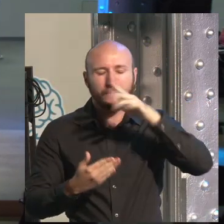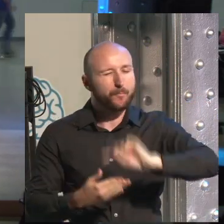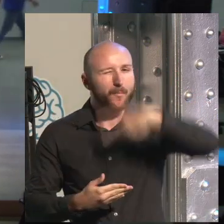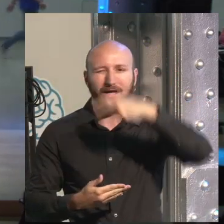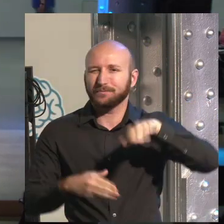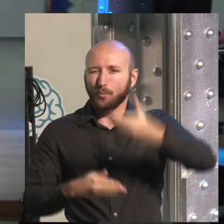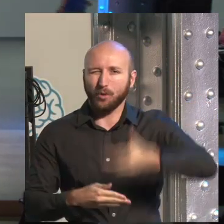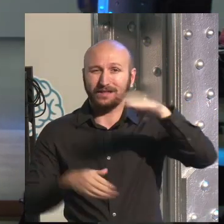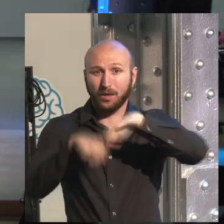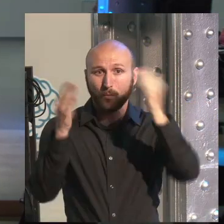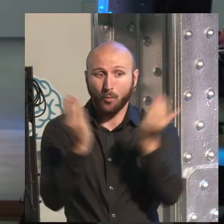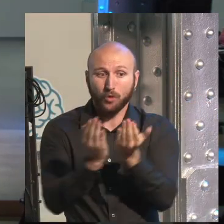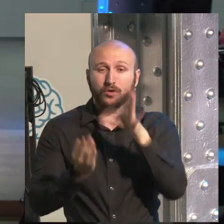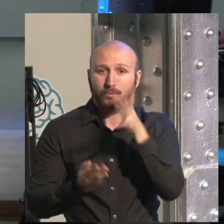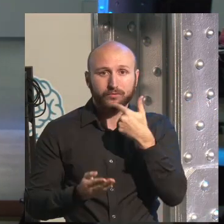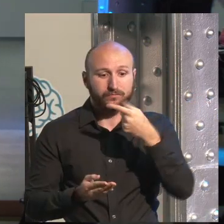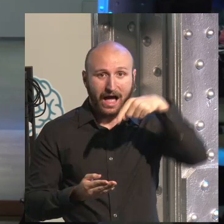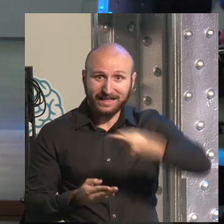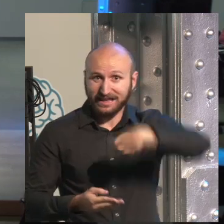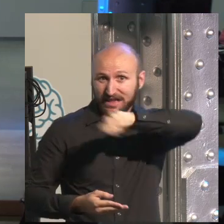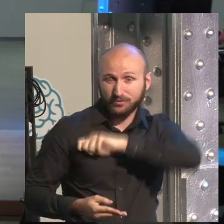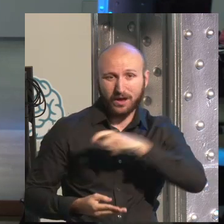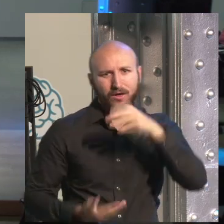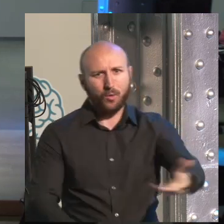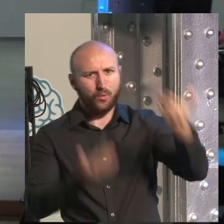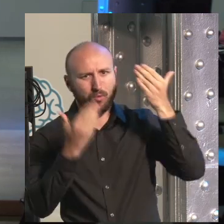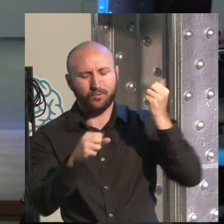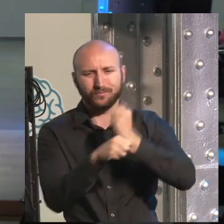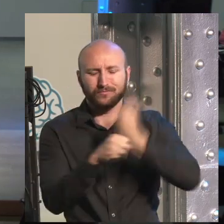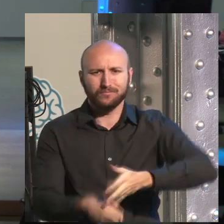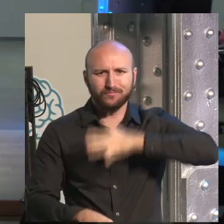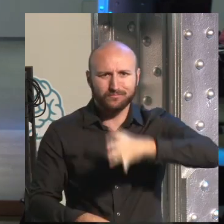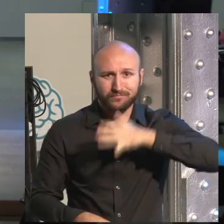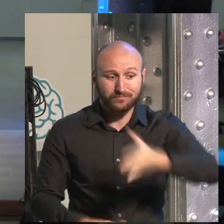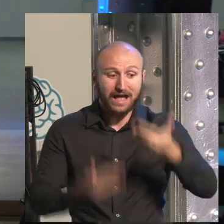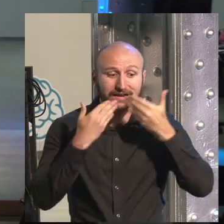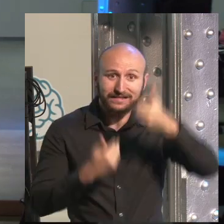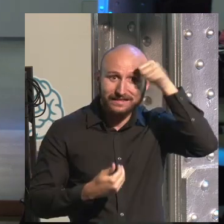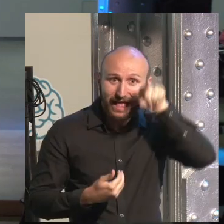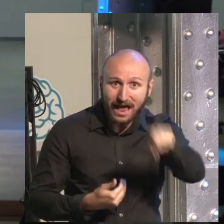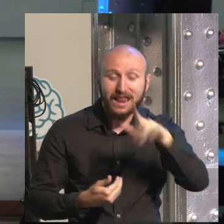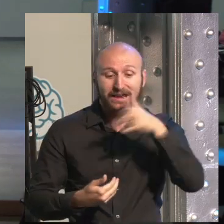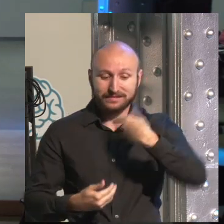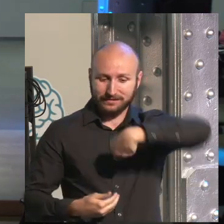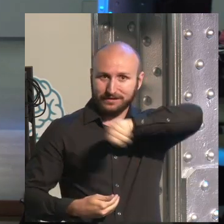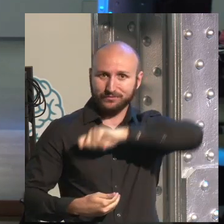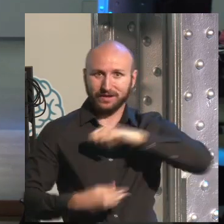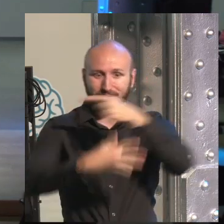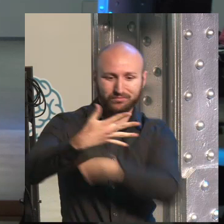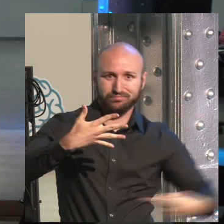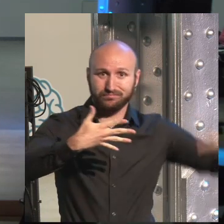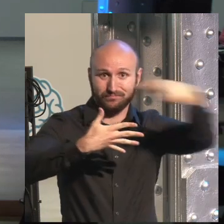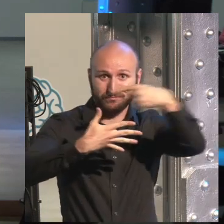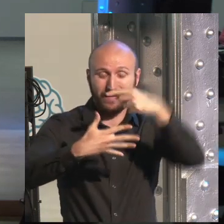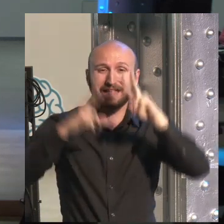todo a Arzuaga le debemos muchísimo en este país. Gracias a Arzuaga, España está a la cabeza en la